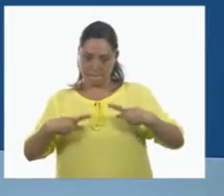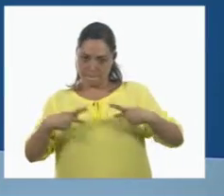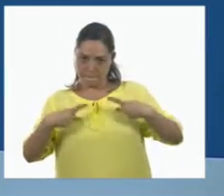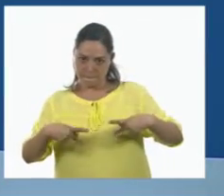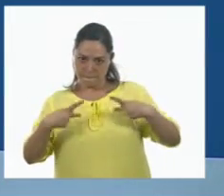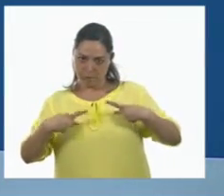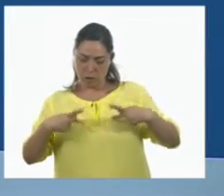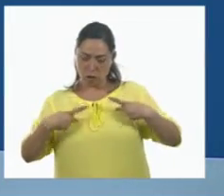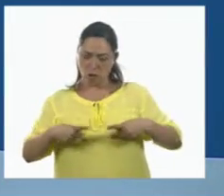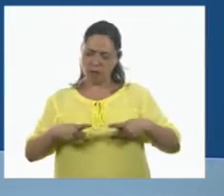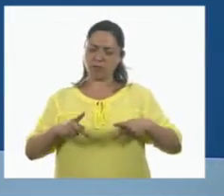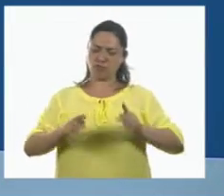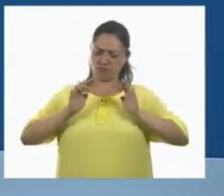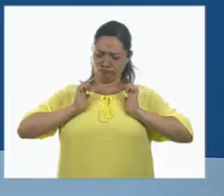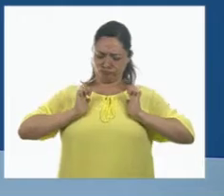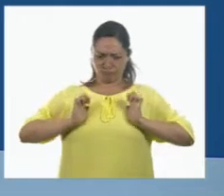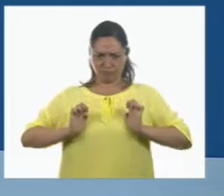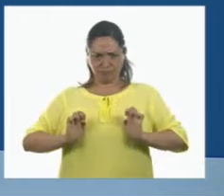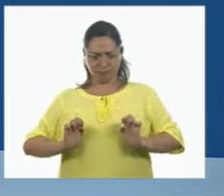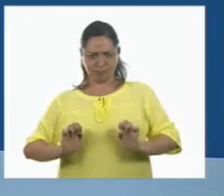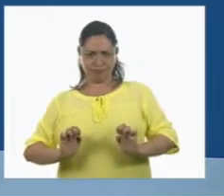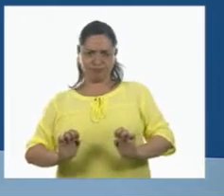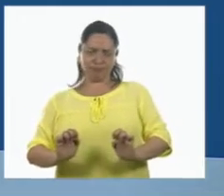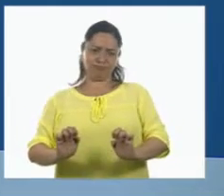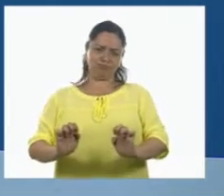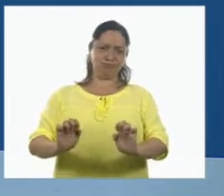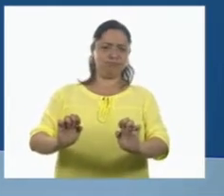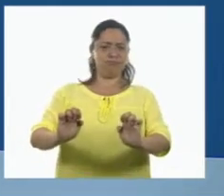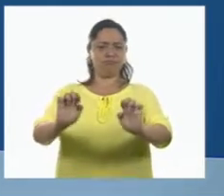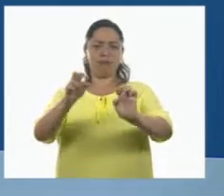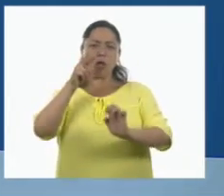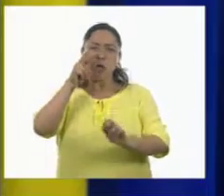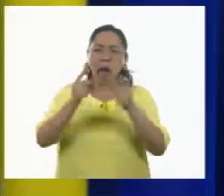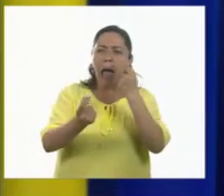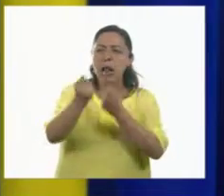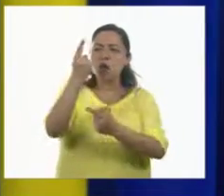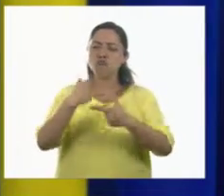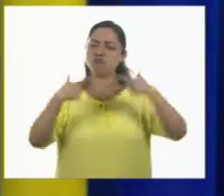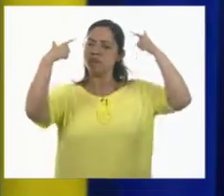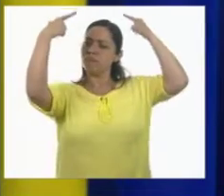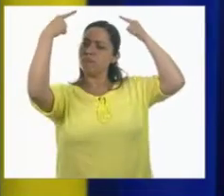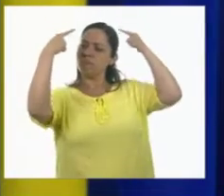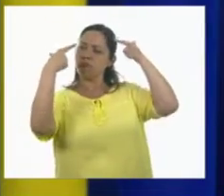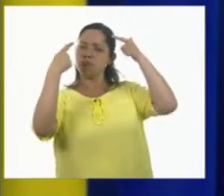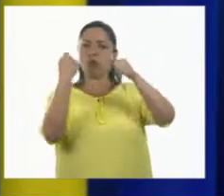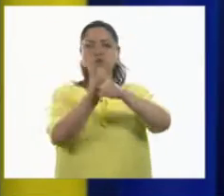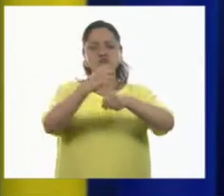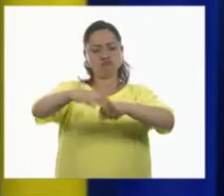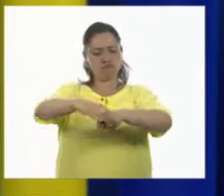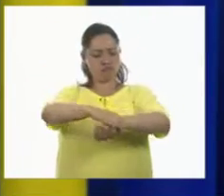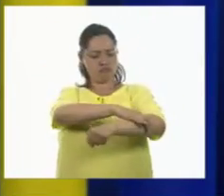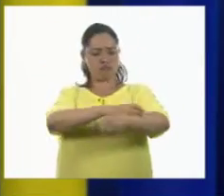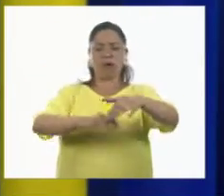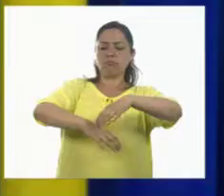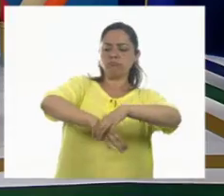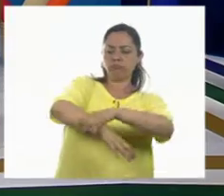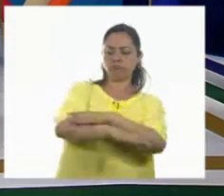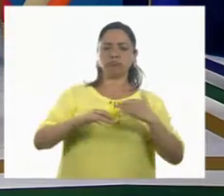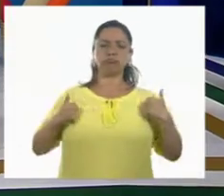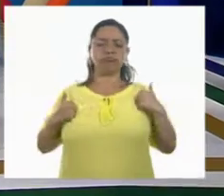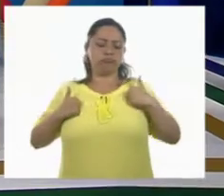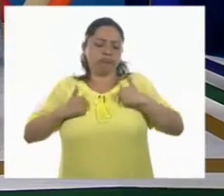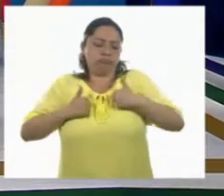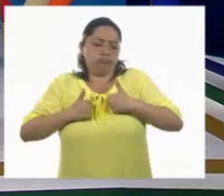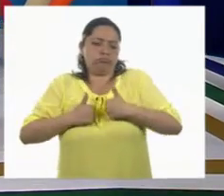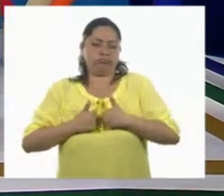muy elegante. Yo vi que incluso había personas que tenían sombreros, botas y elegantes abrigos,